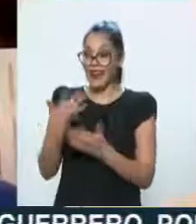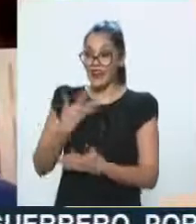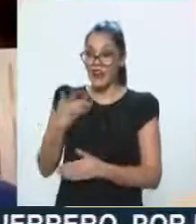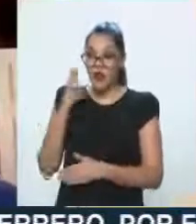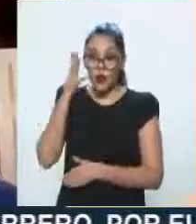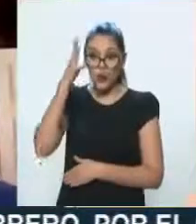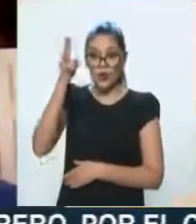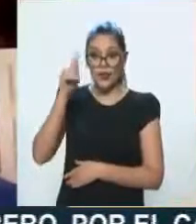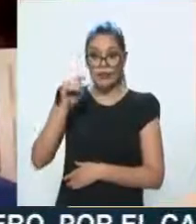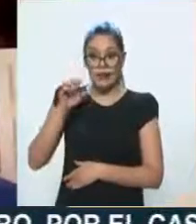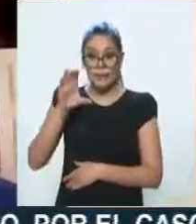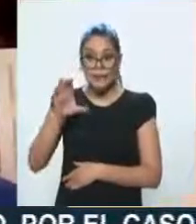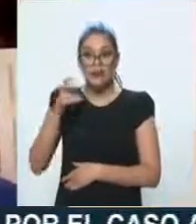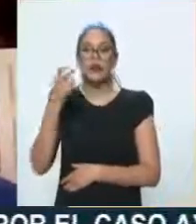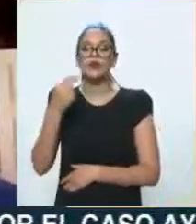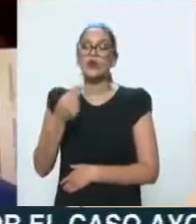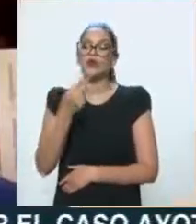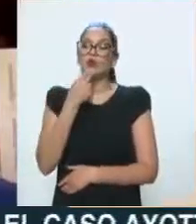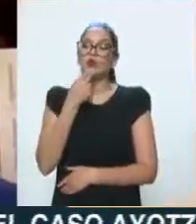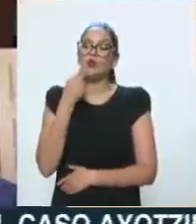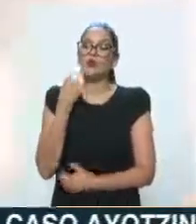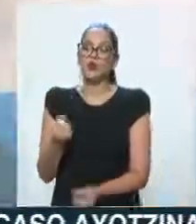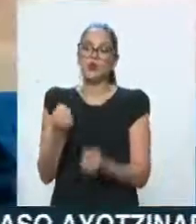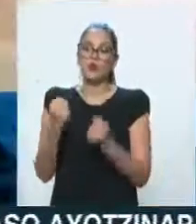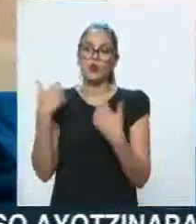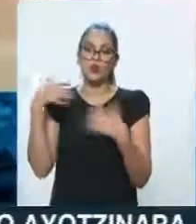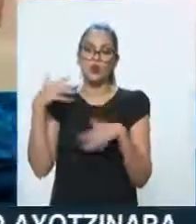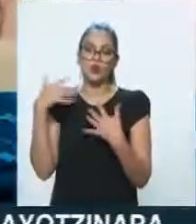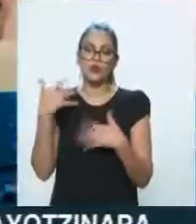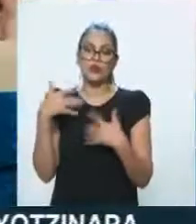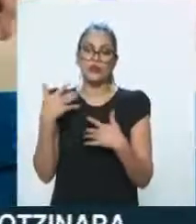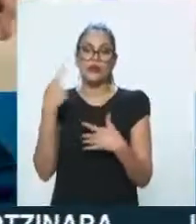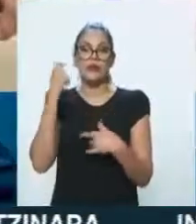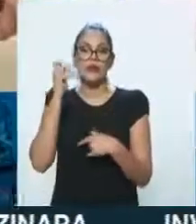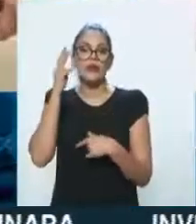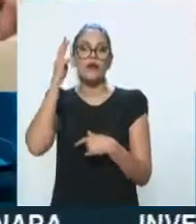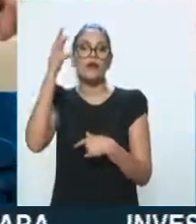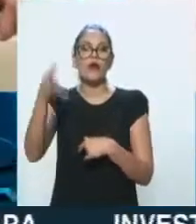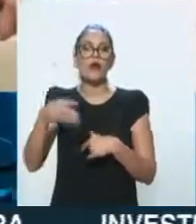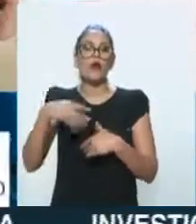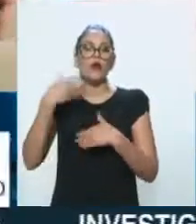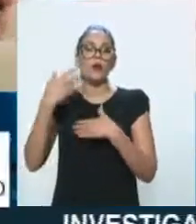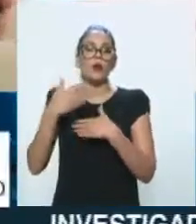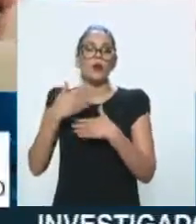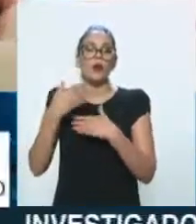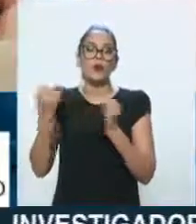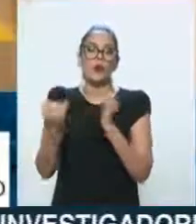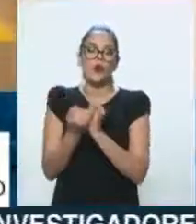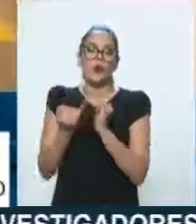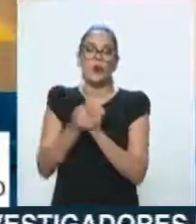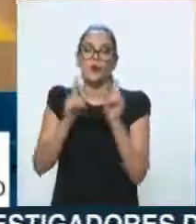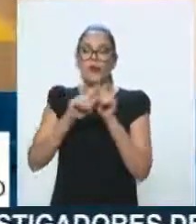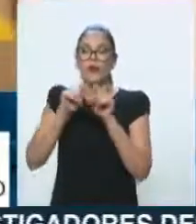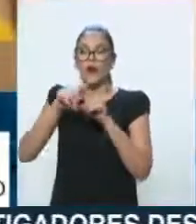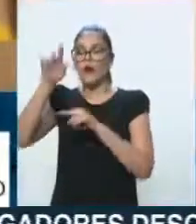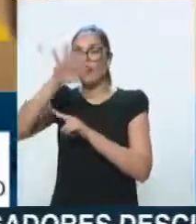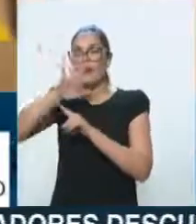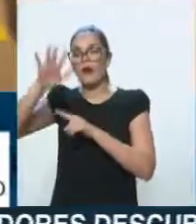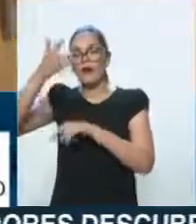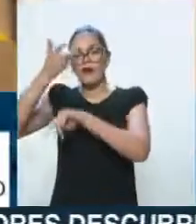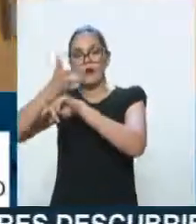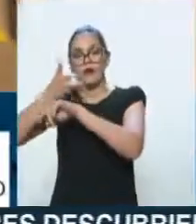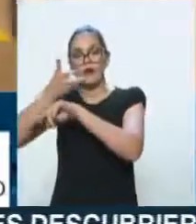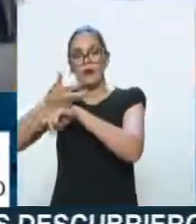largo plazo como es el TEMEC va a ayudar enormemente con las relaciones con nuestros principales socios comerciales de Norteamérica,